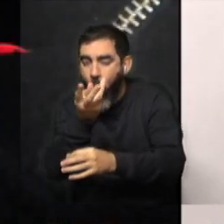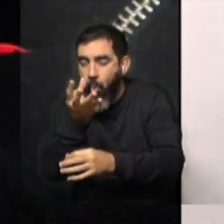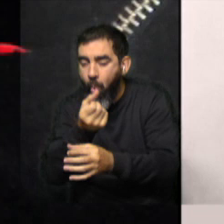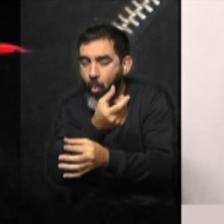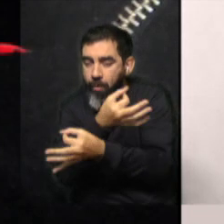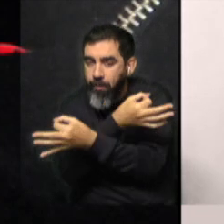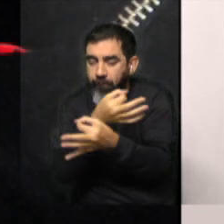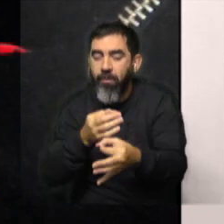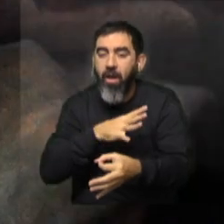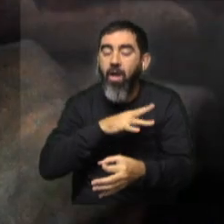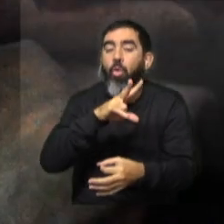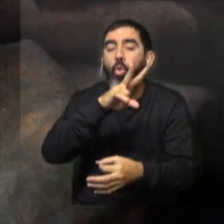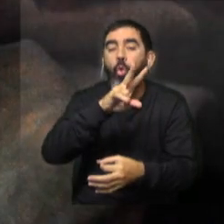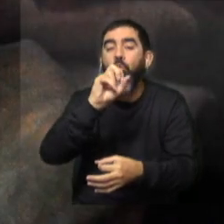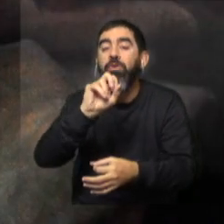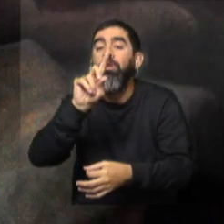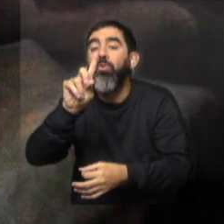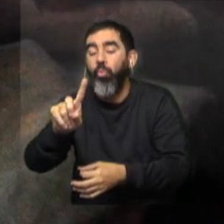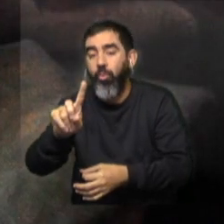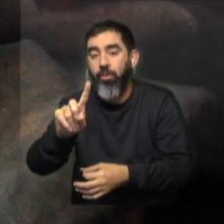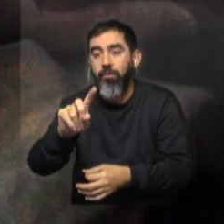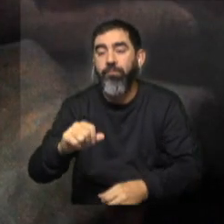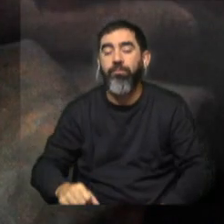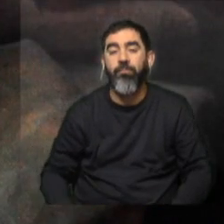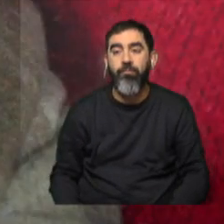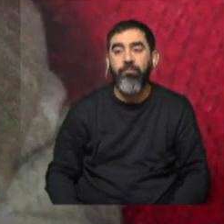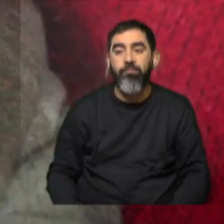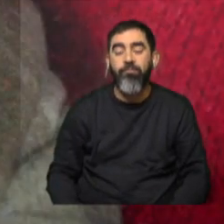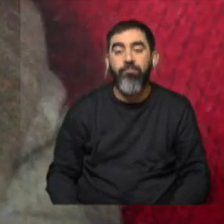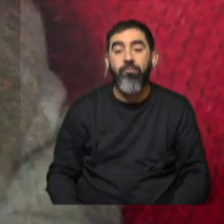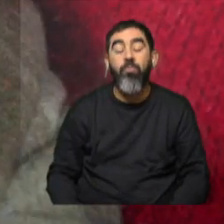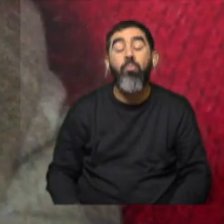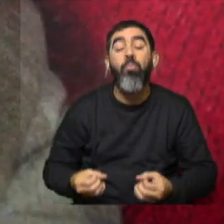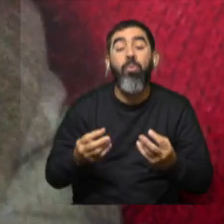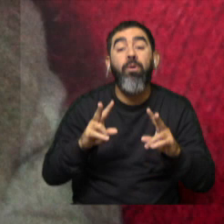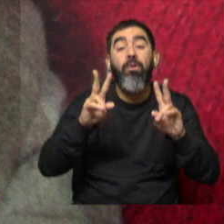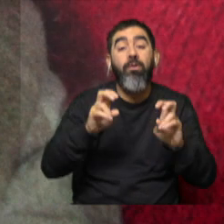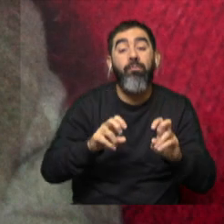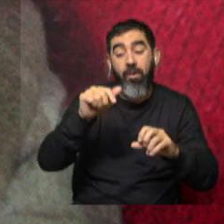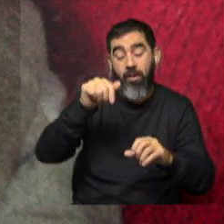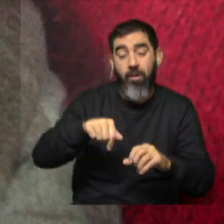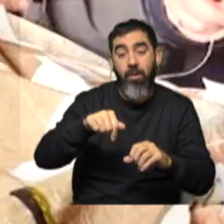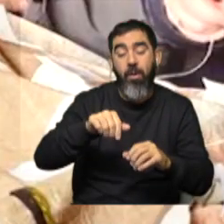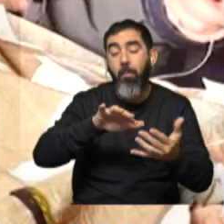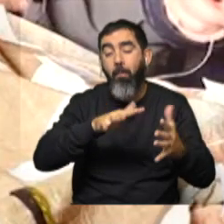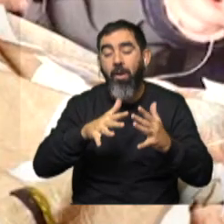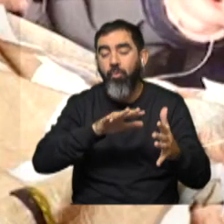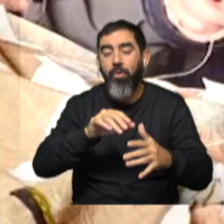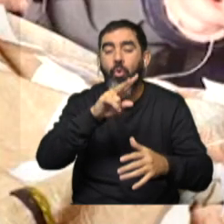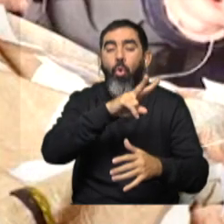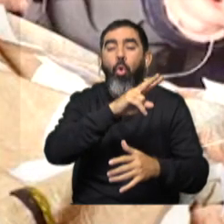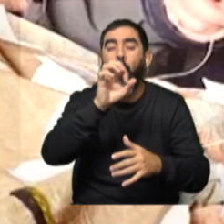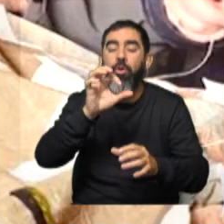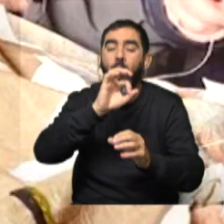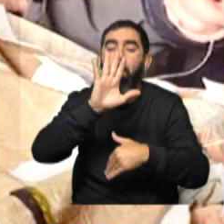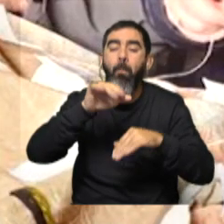en realidad hay 201, porque la idea, el tema es que pasaron por acá alrededor de o más